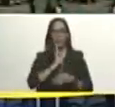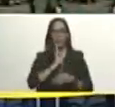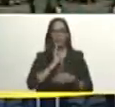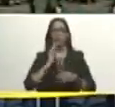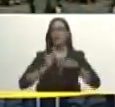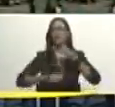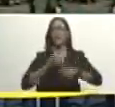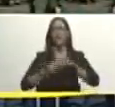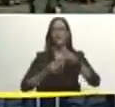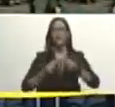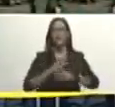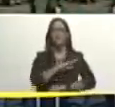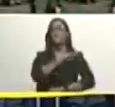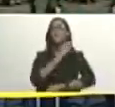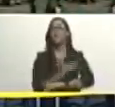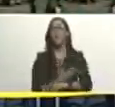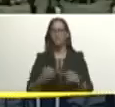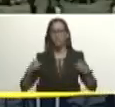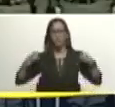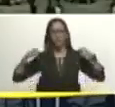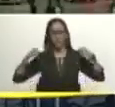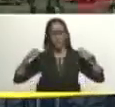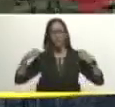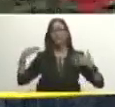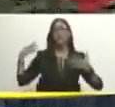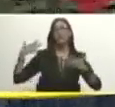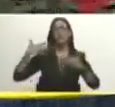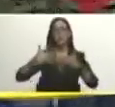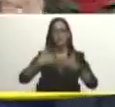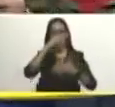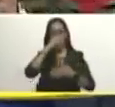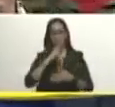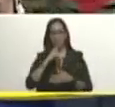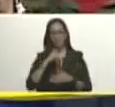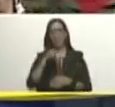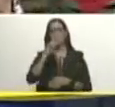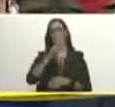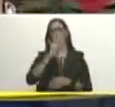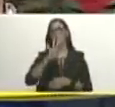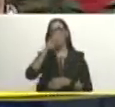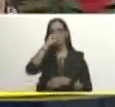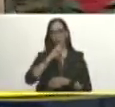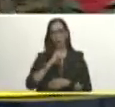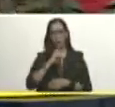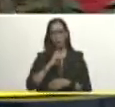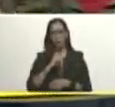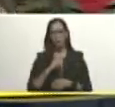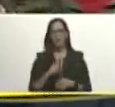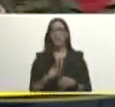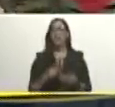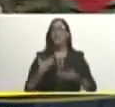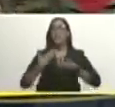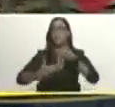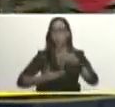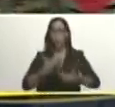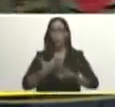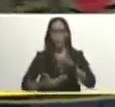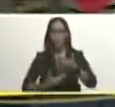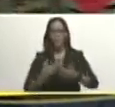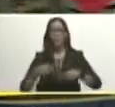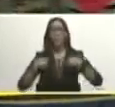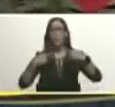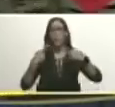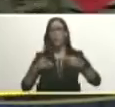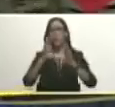hecho es fortalecerse al pasar de estos años. Hace 24 años, en el proceso popular